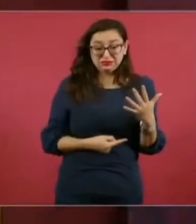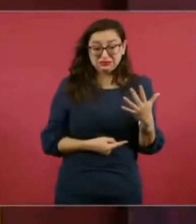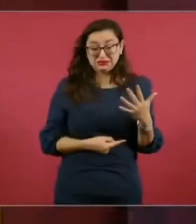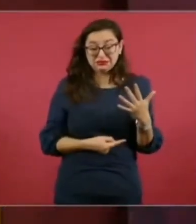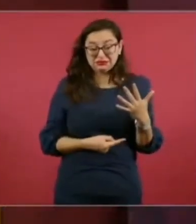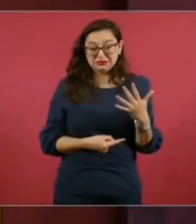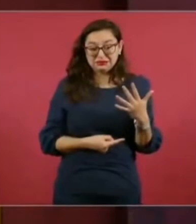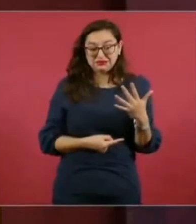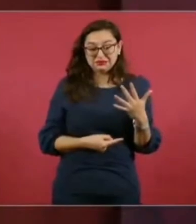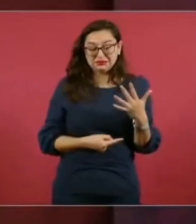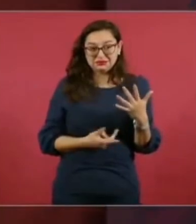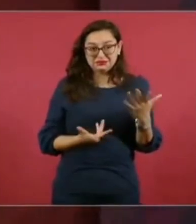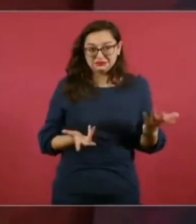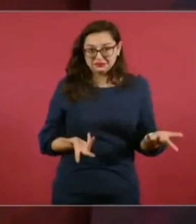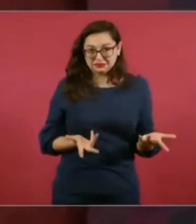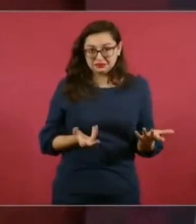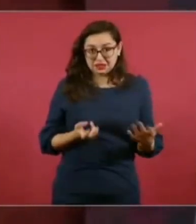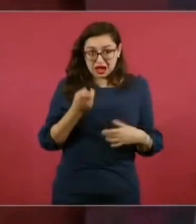contrario